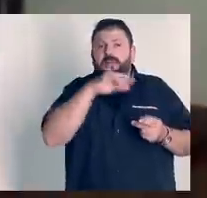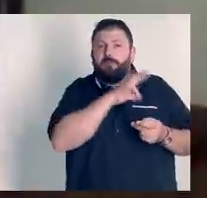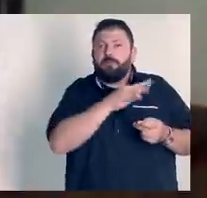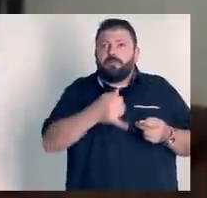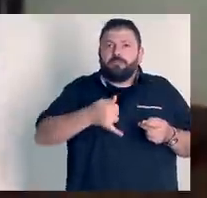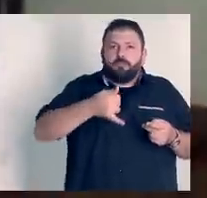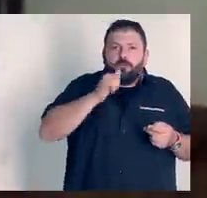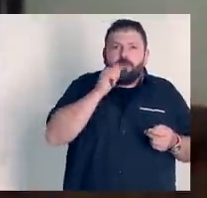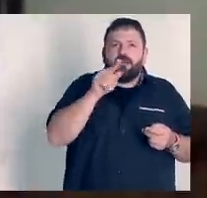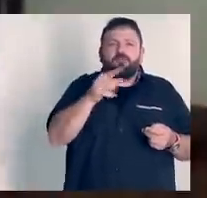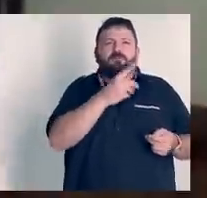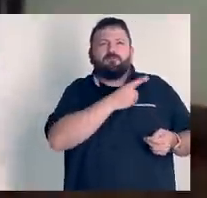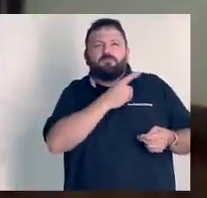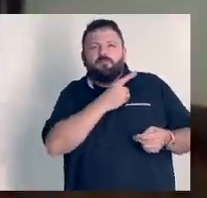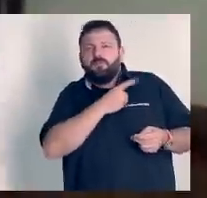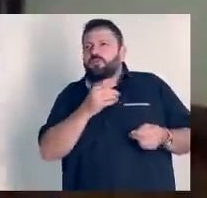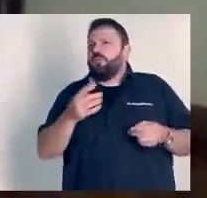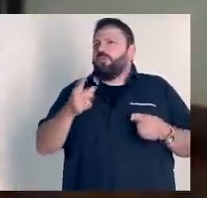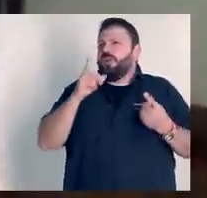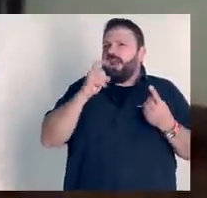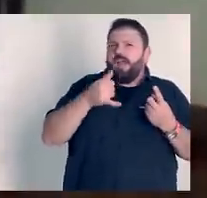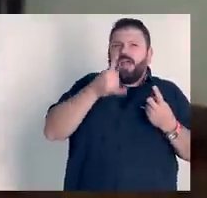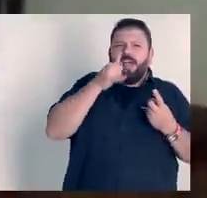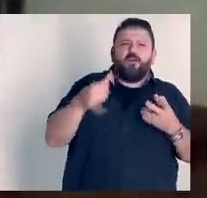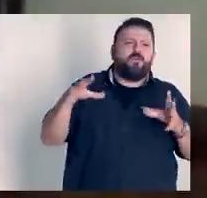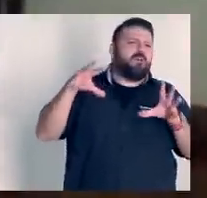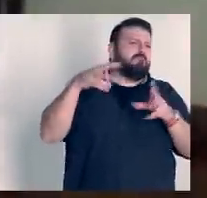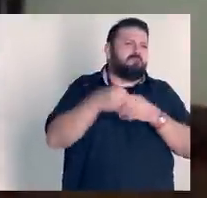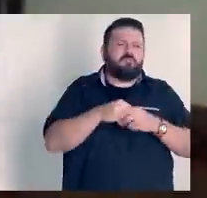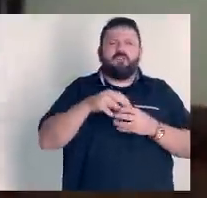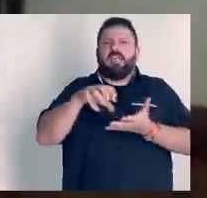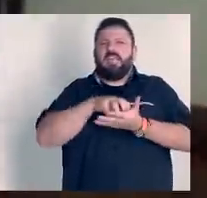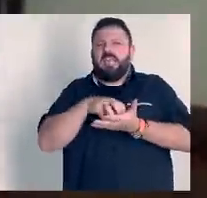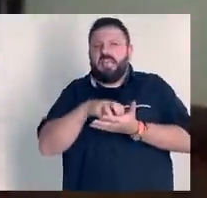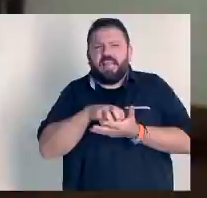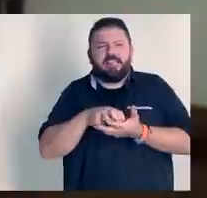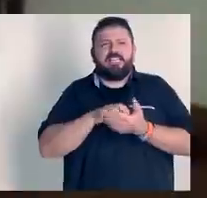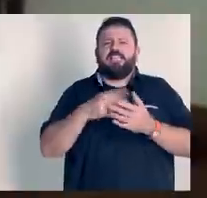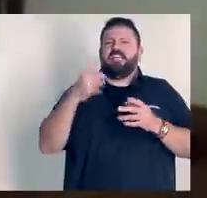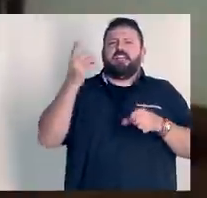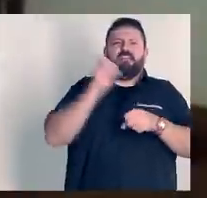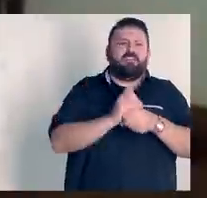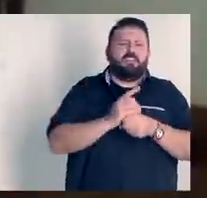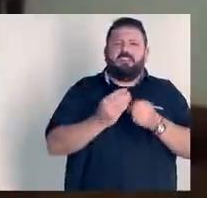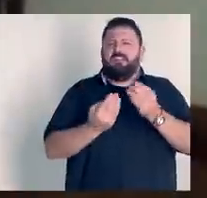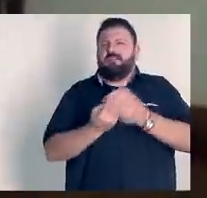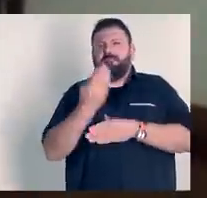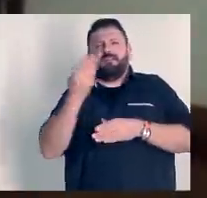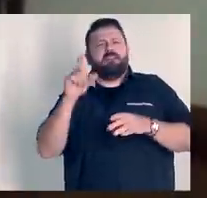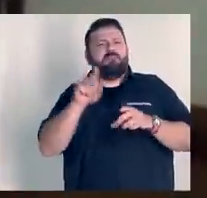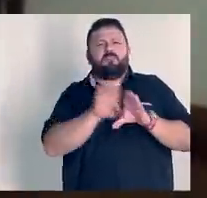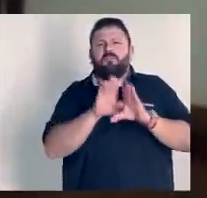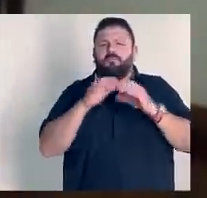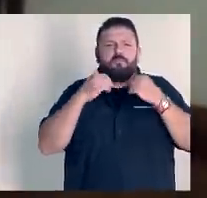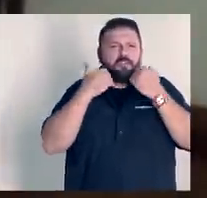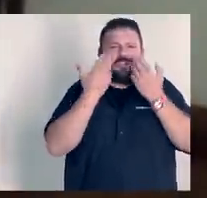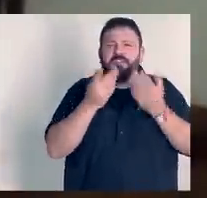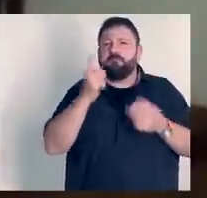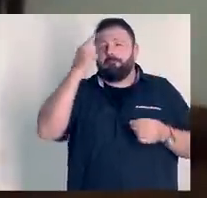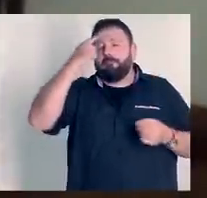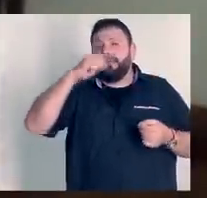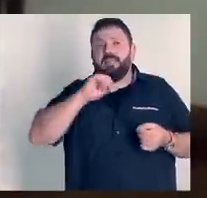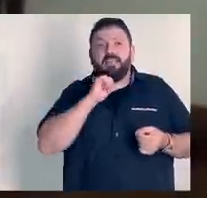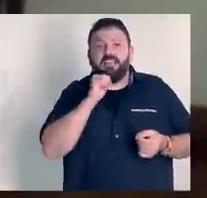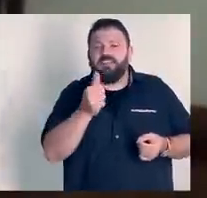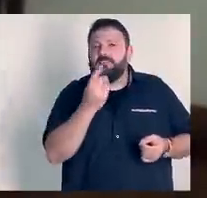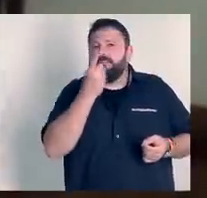tomes solo, con agua, con jugo, en gelatina, de día, de noche, demasiado, poco, para que nadie